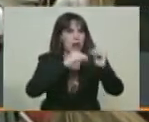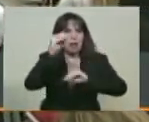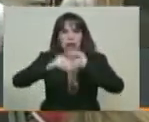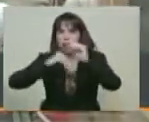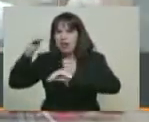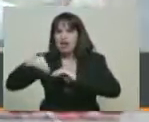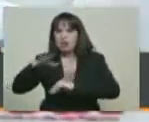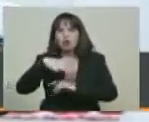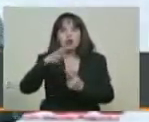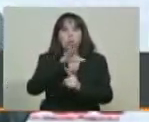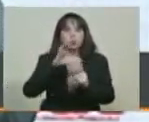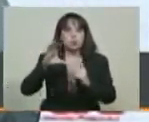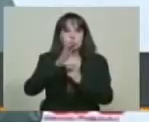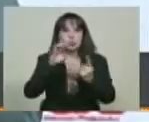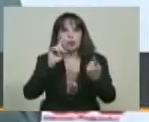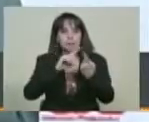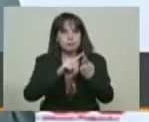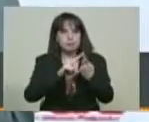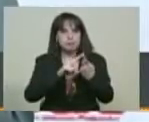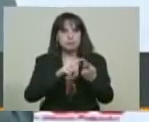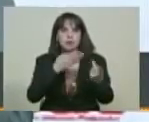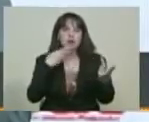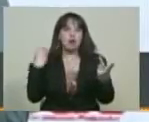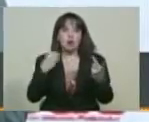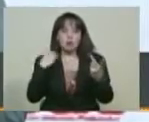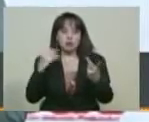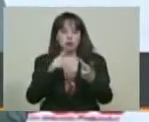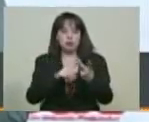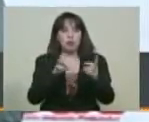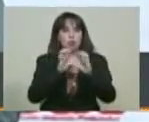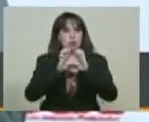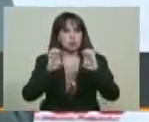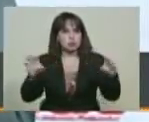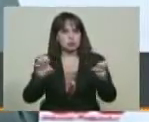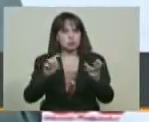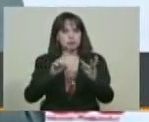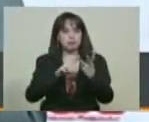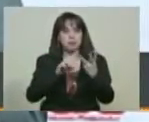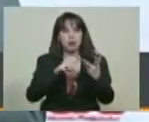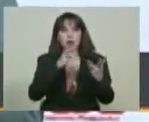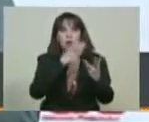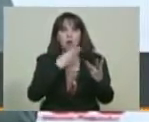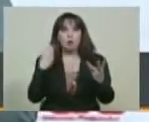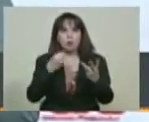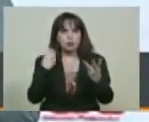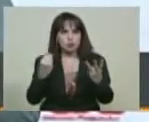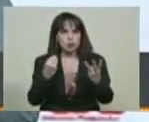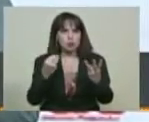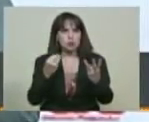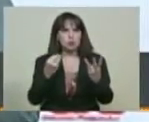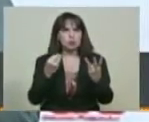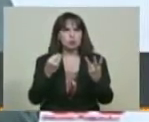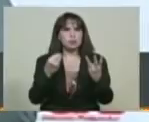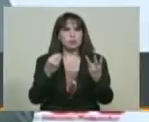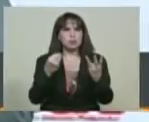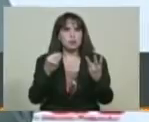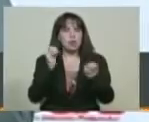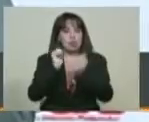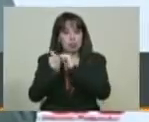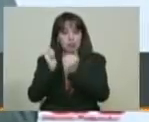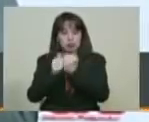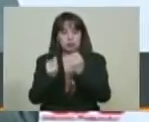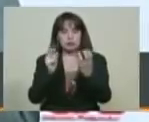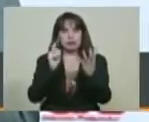cultura, la juventud del sector educación, la juventud